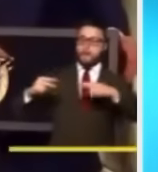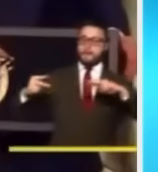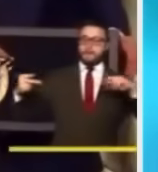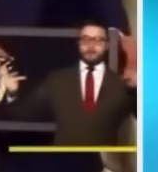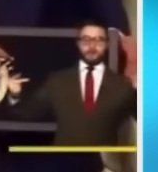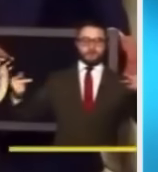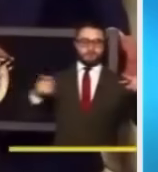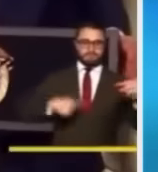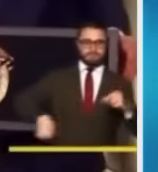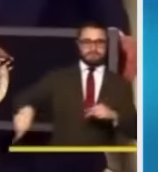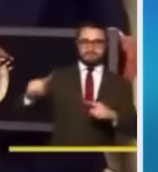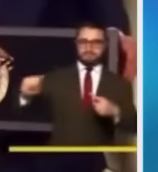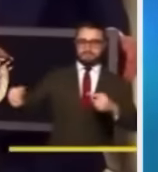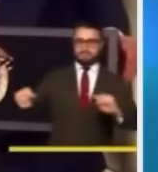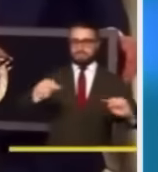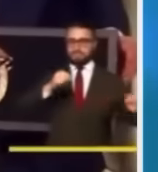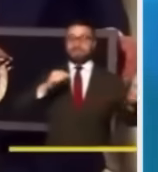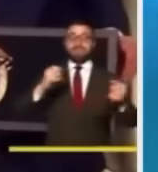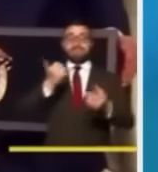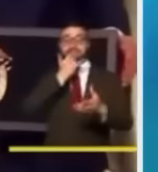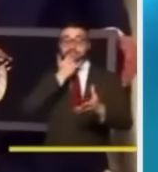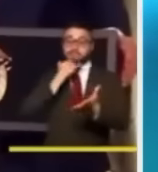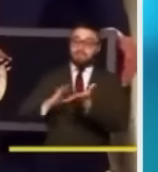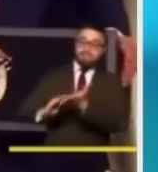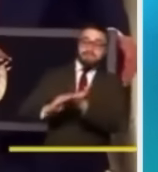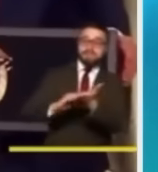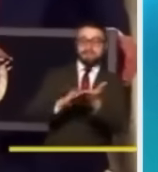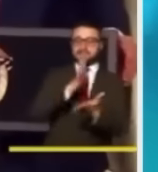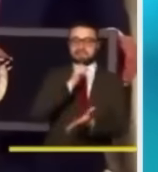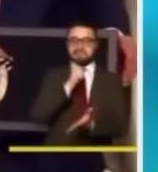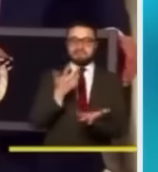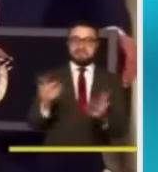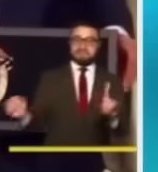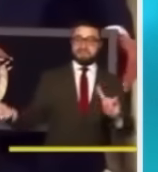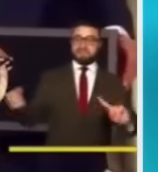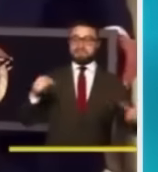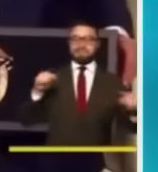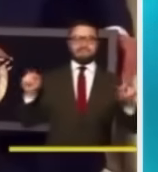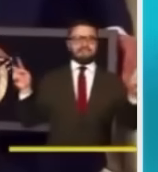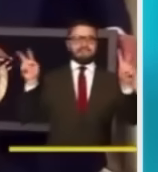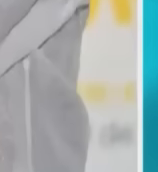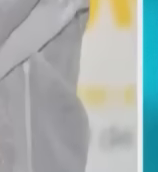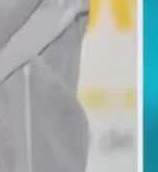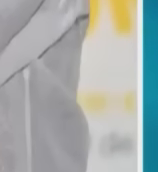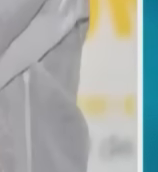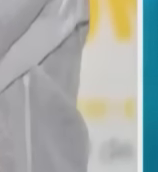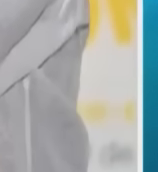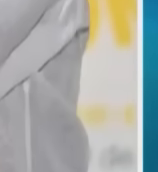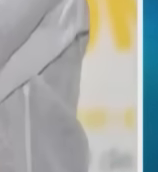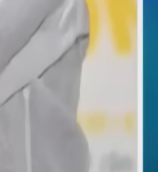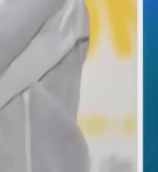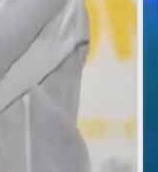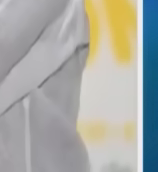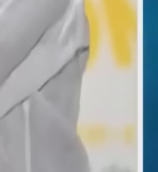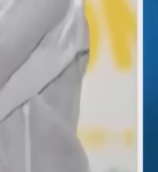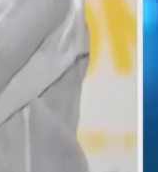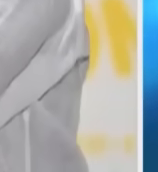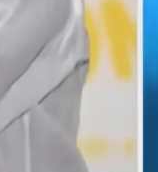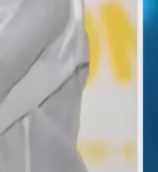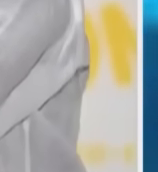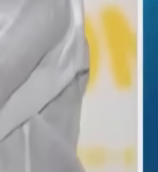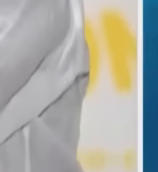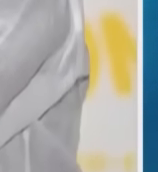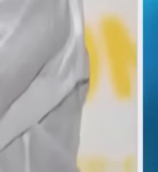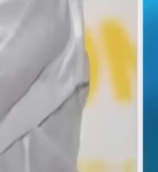Colombia tiene la intención de unirse al grupo de los brigs estamos viendo como este grupo económico que hay que recalcar que es